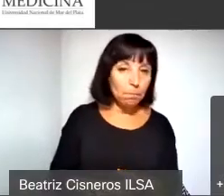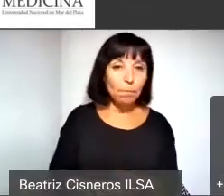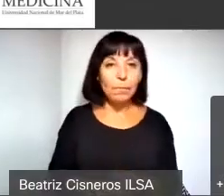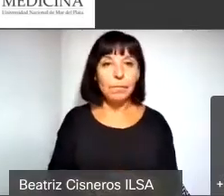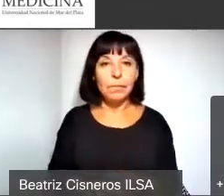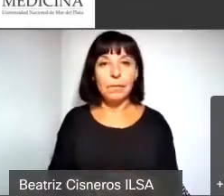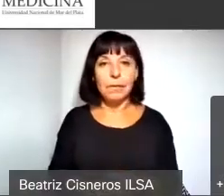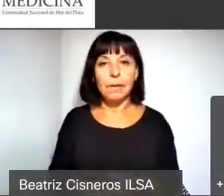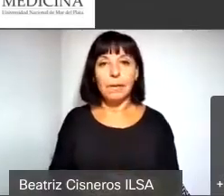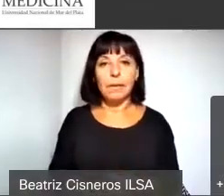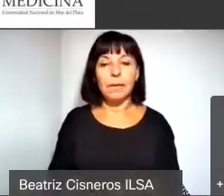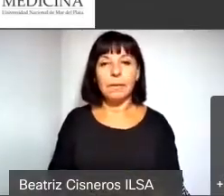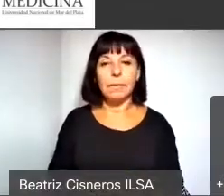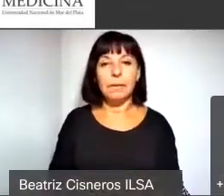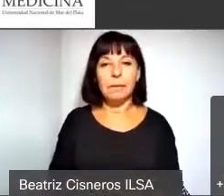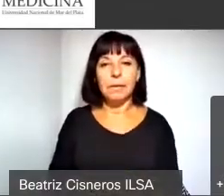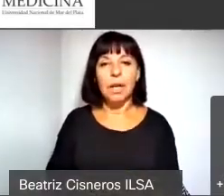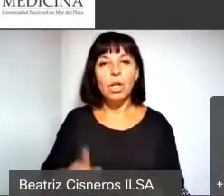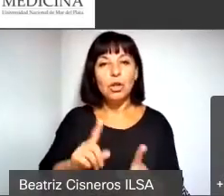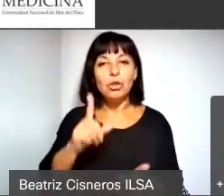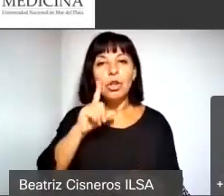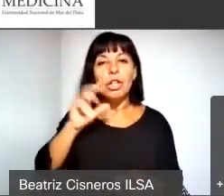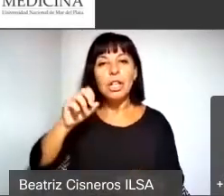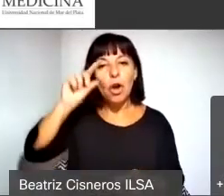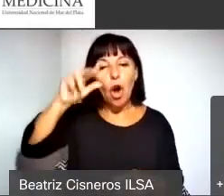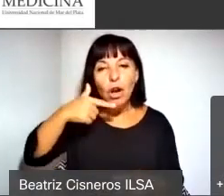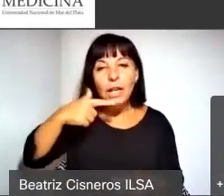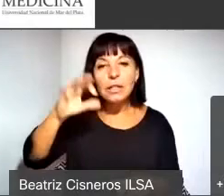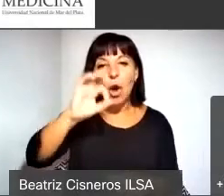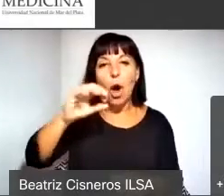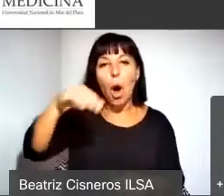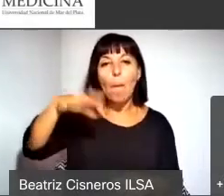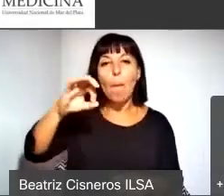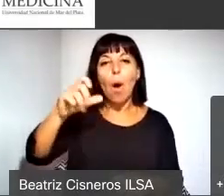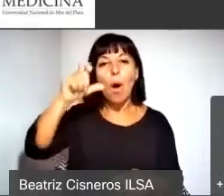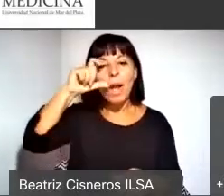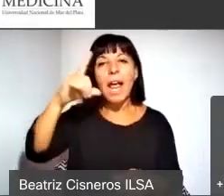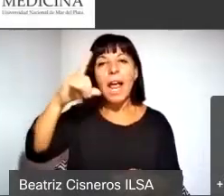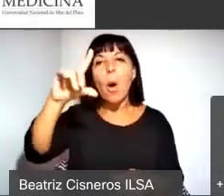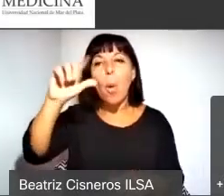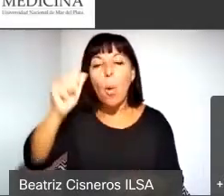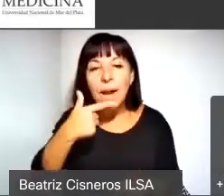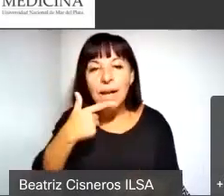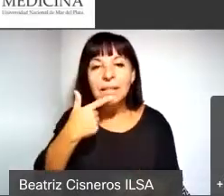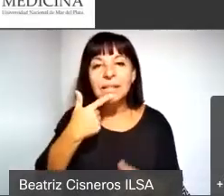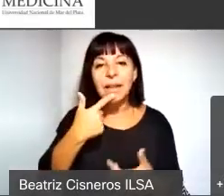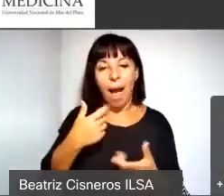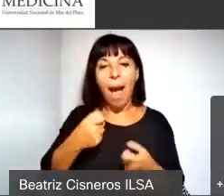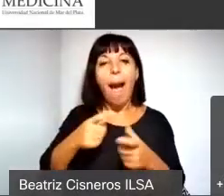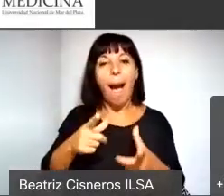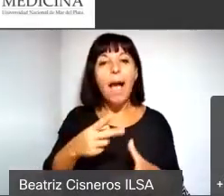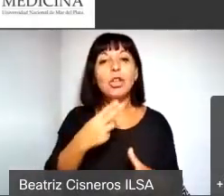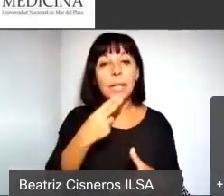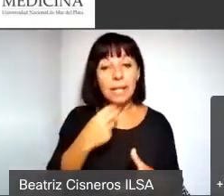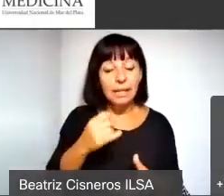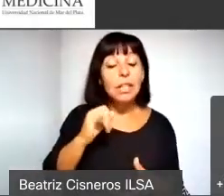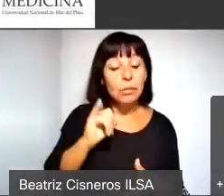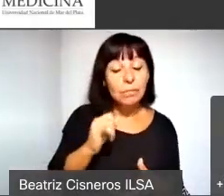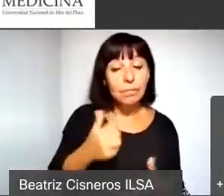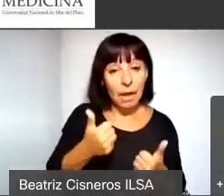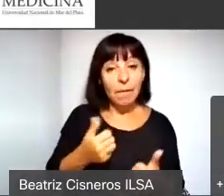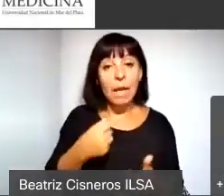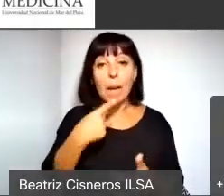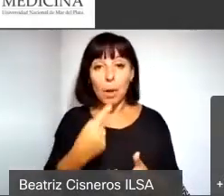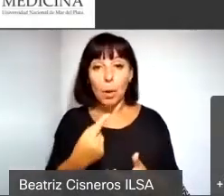porque no son iones o moléculas, sino que es material foráneo. Implica gasto energético. Está muy, muy bien la pregunta, muy buena la